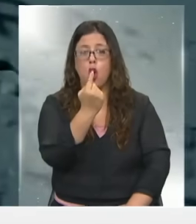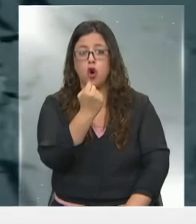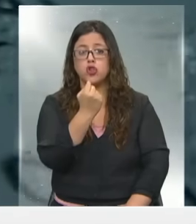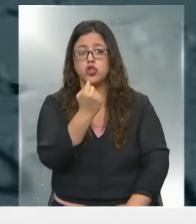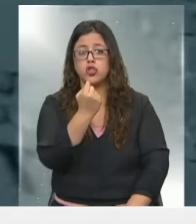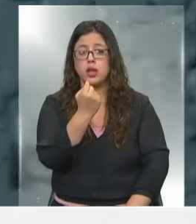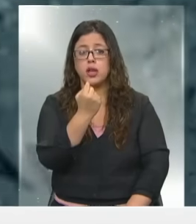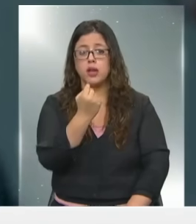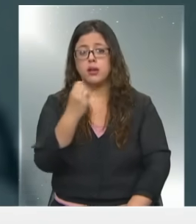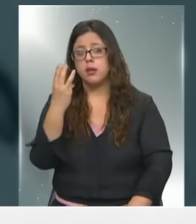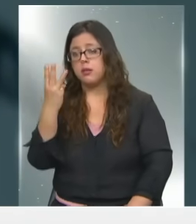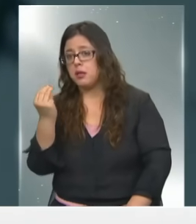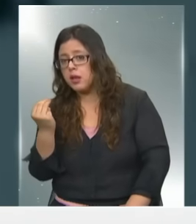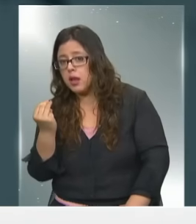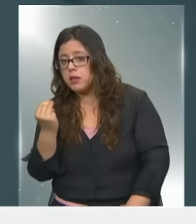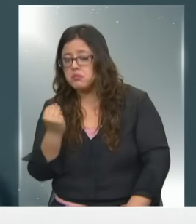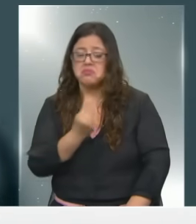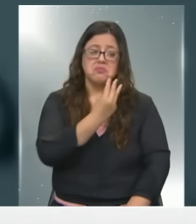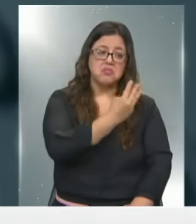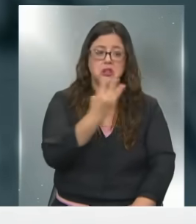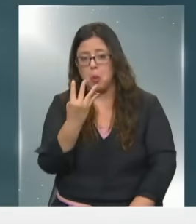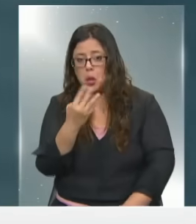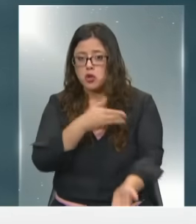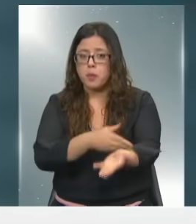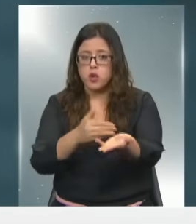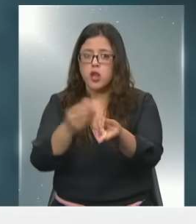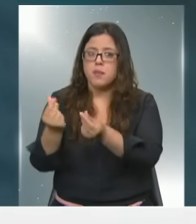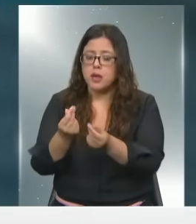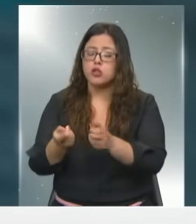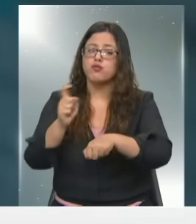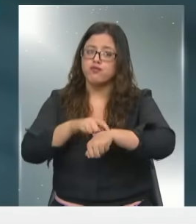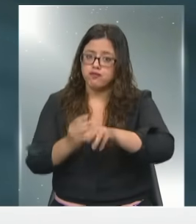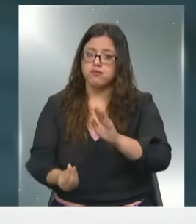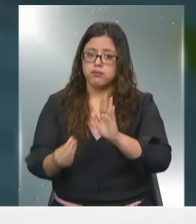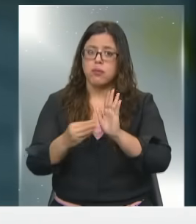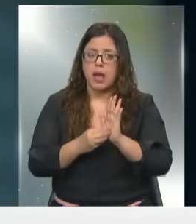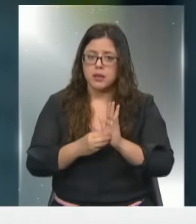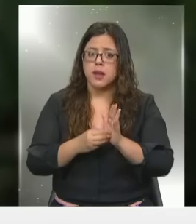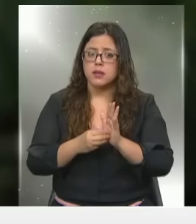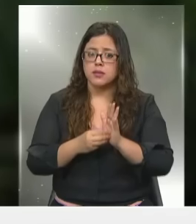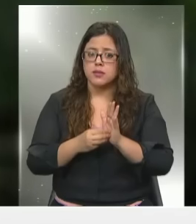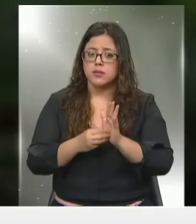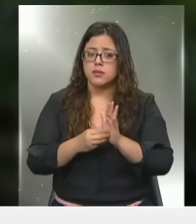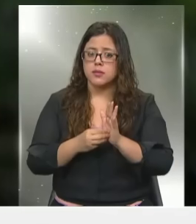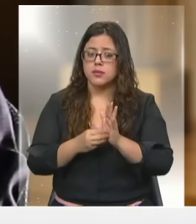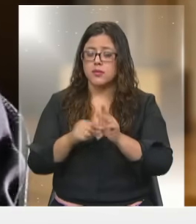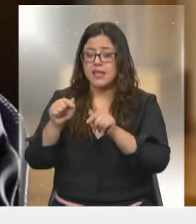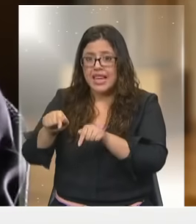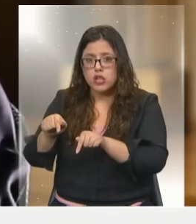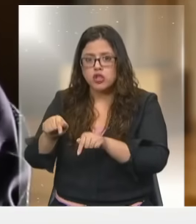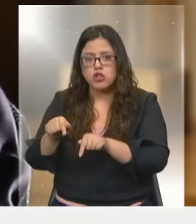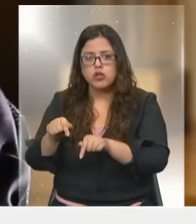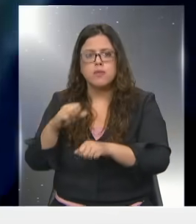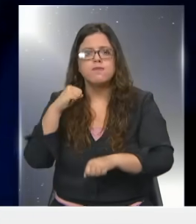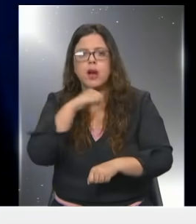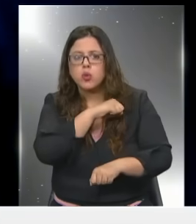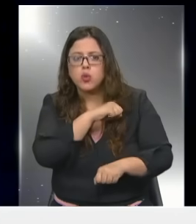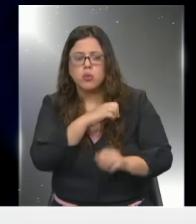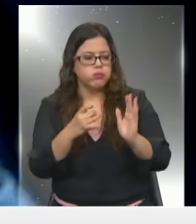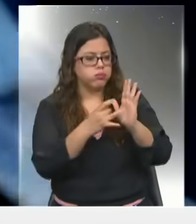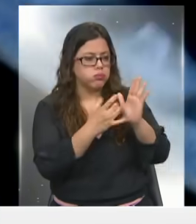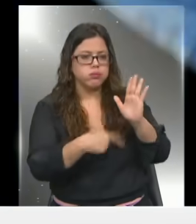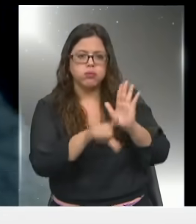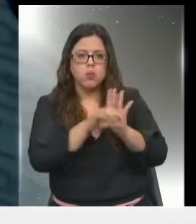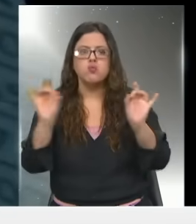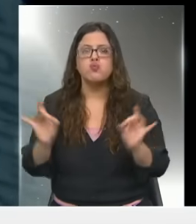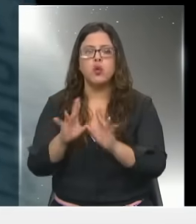11, 33 hasta 34 millones de pesos por horas extra. Desde luego una frescura. Se está transgrediendo la ley. Incluso